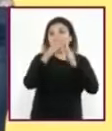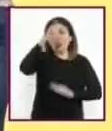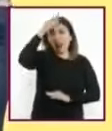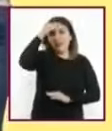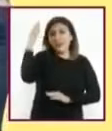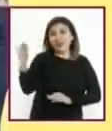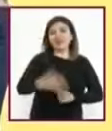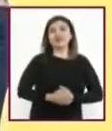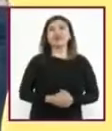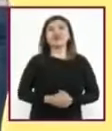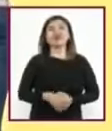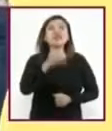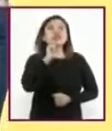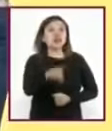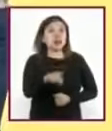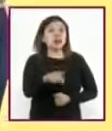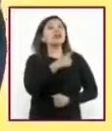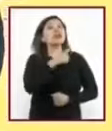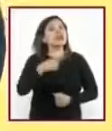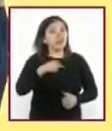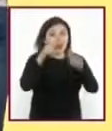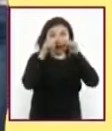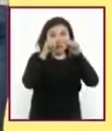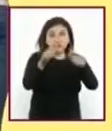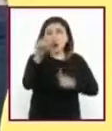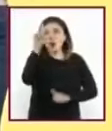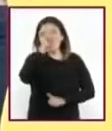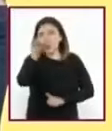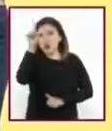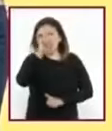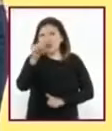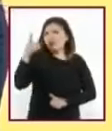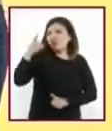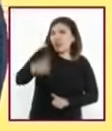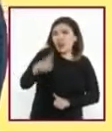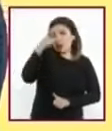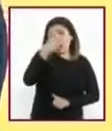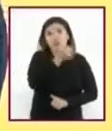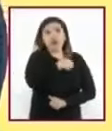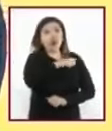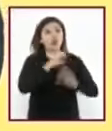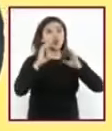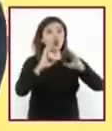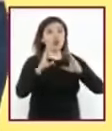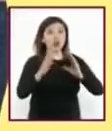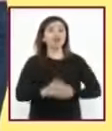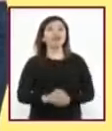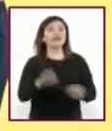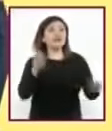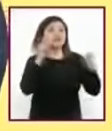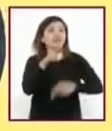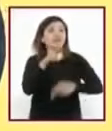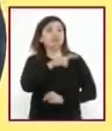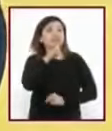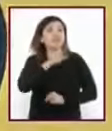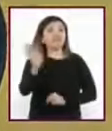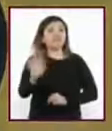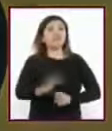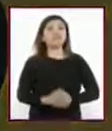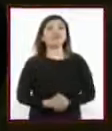Casa. Además, no dejen de seguir las recomendaciones en materia de salud. ¡Nos vemos pronto!